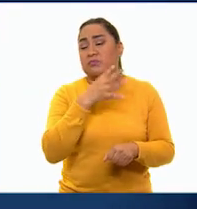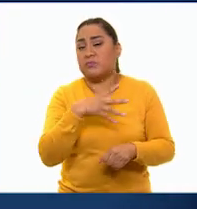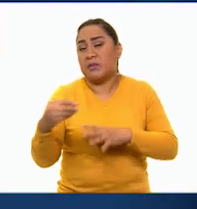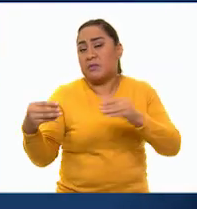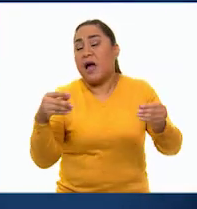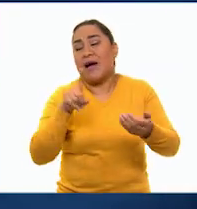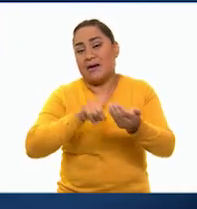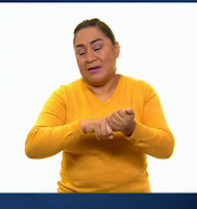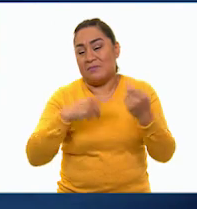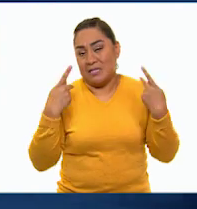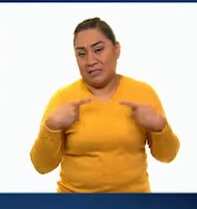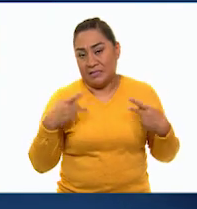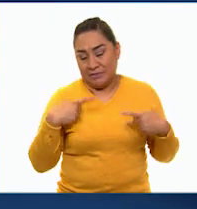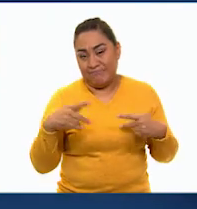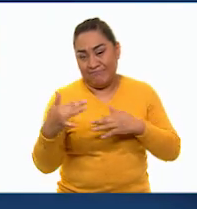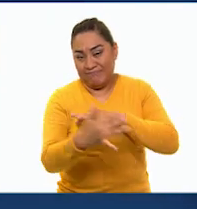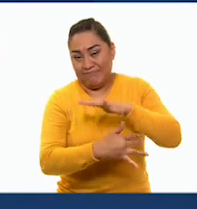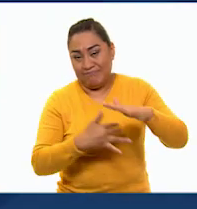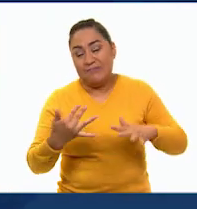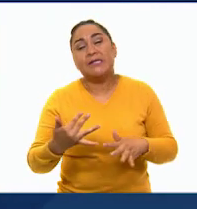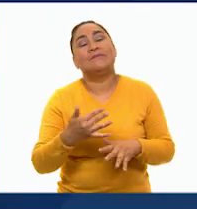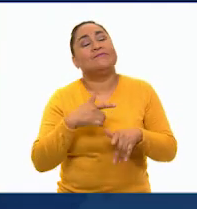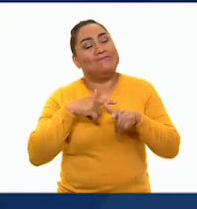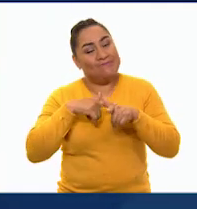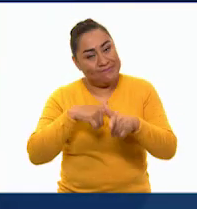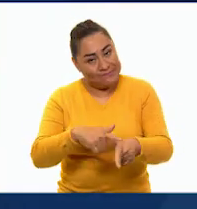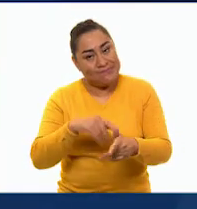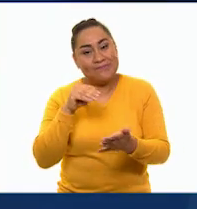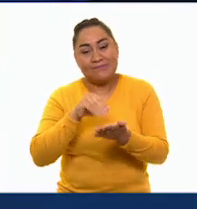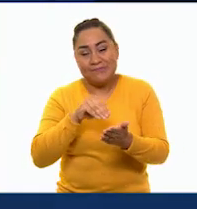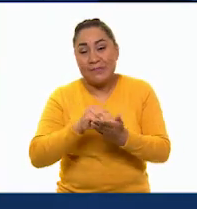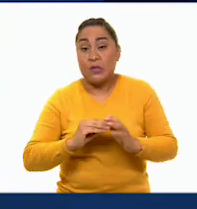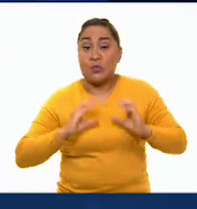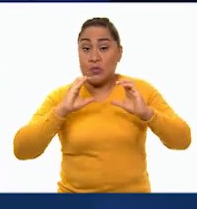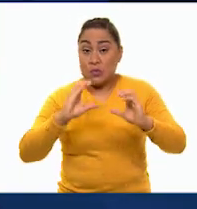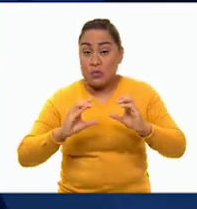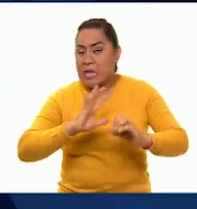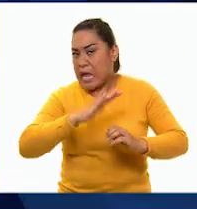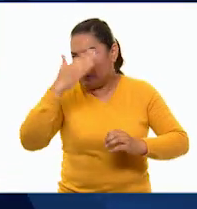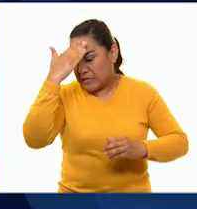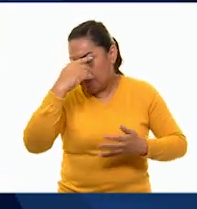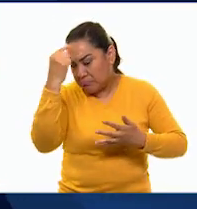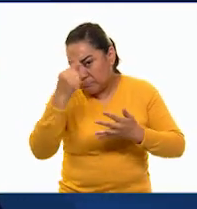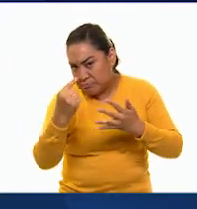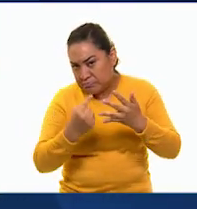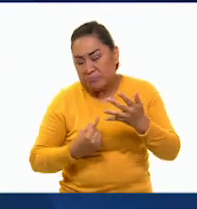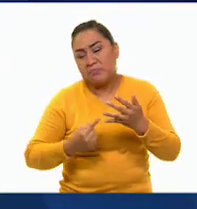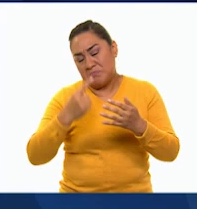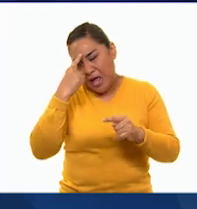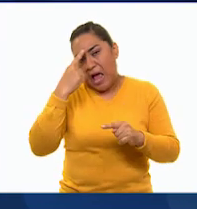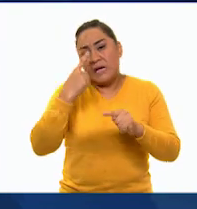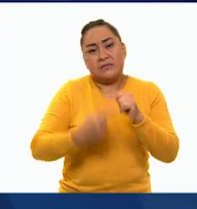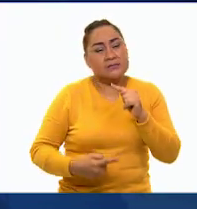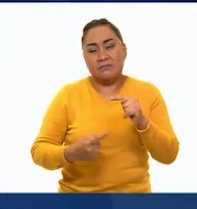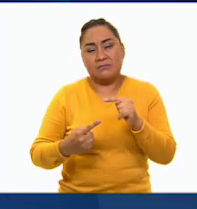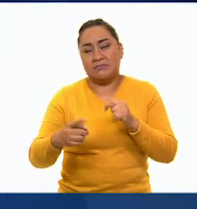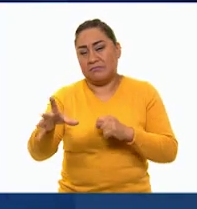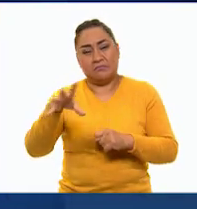las personas. Por eso hay que continuar cuidándonos siguiendo las buenas prácticas que ya todos conocemos para evitar